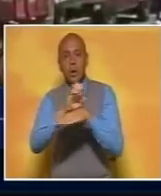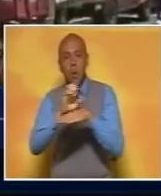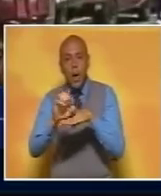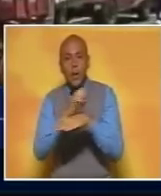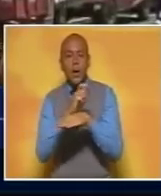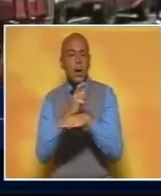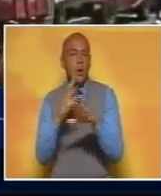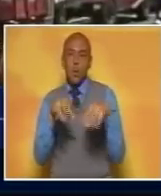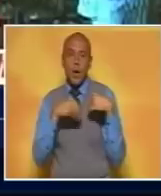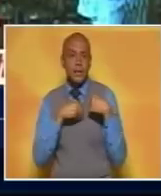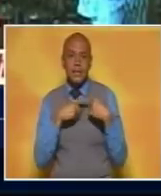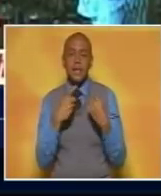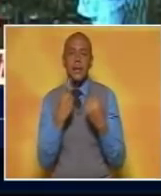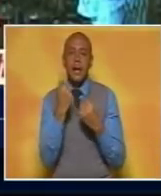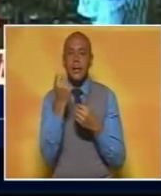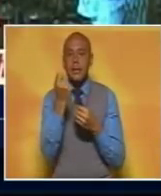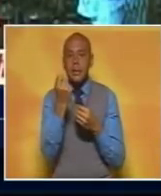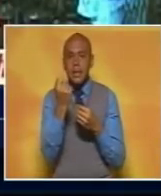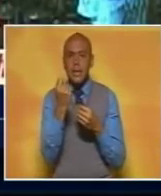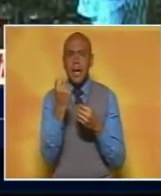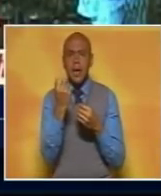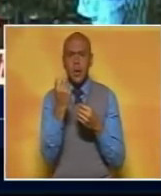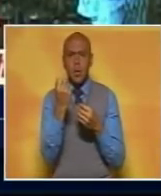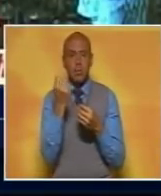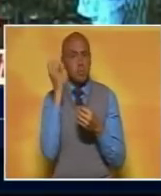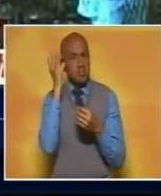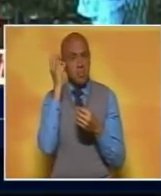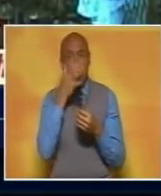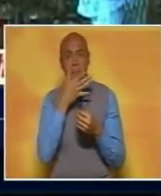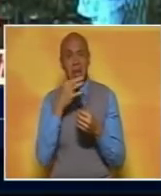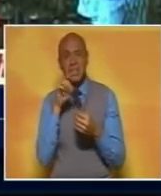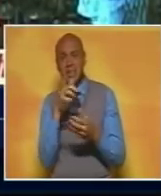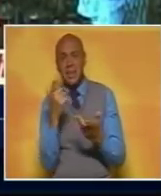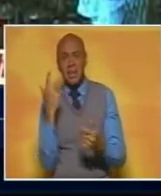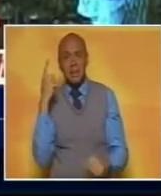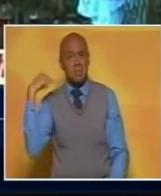rechazo a las medidas que tildó de neoliberales.